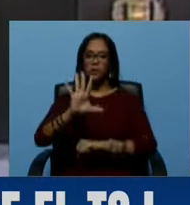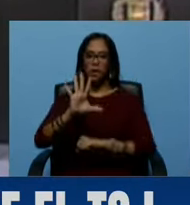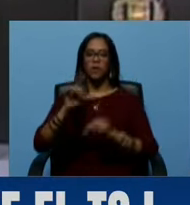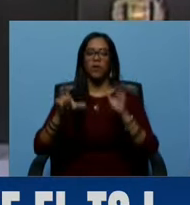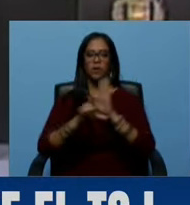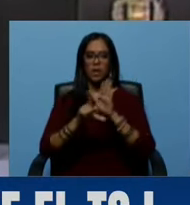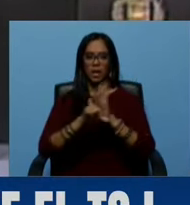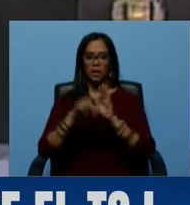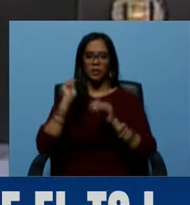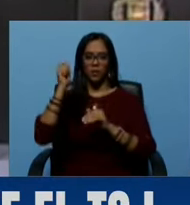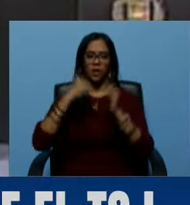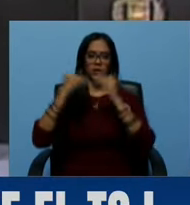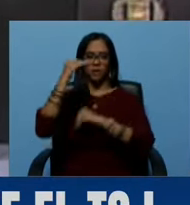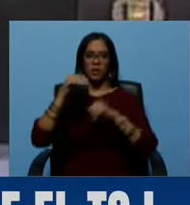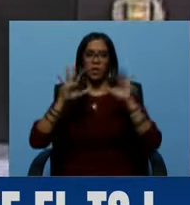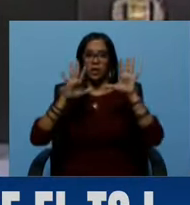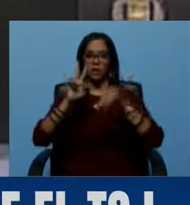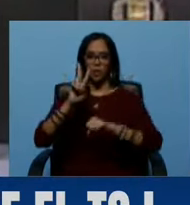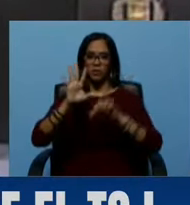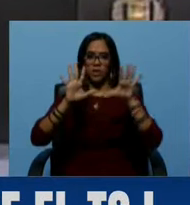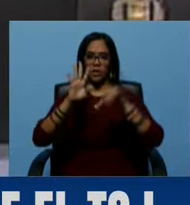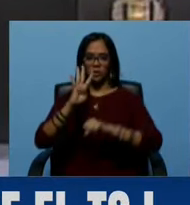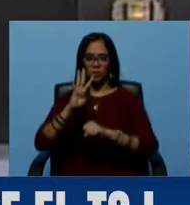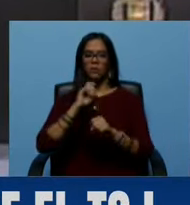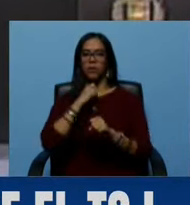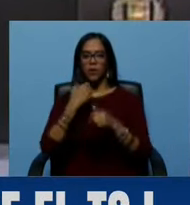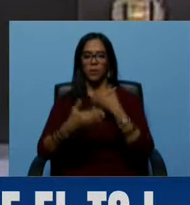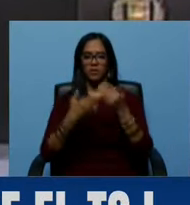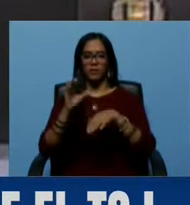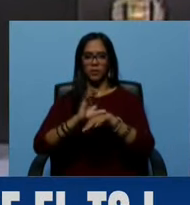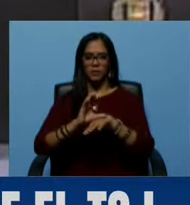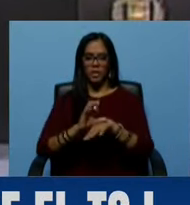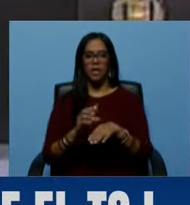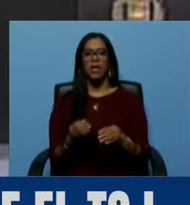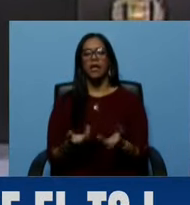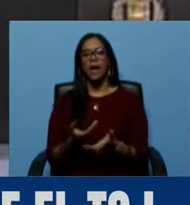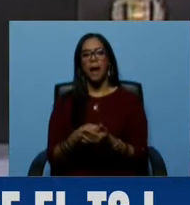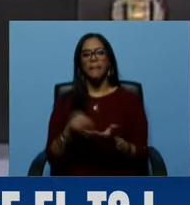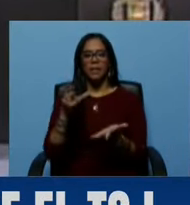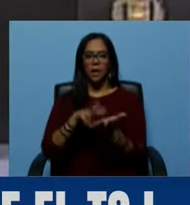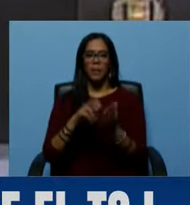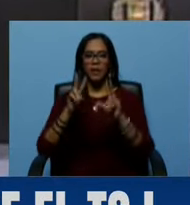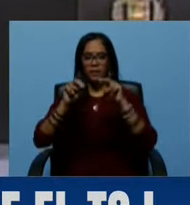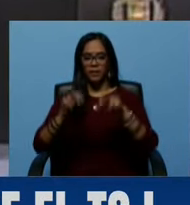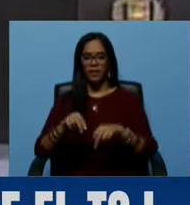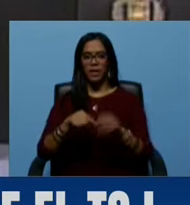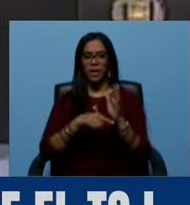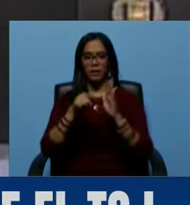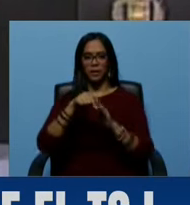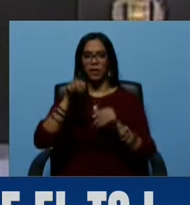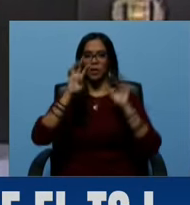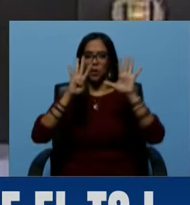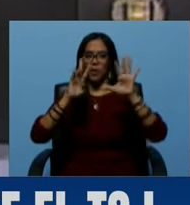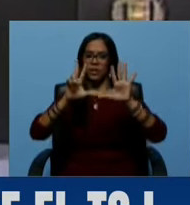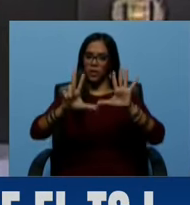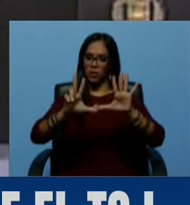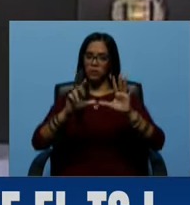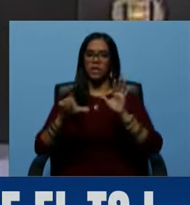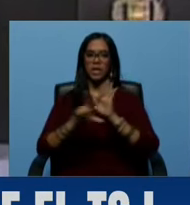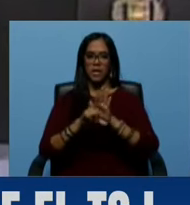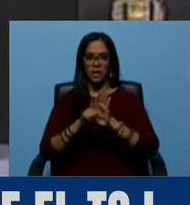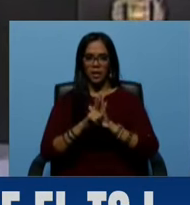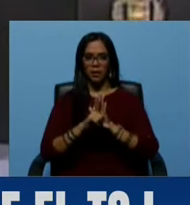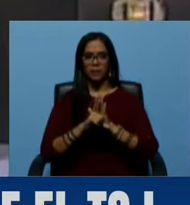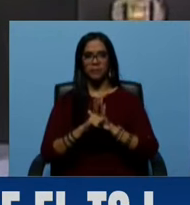Supremo de Justicia, 12 y 14 del Código de Procedimiento Civil, aplicable por remisión del artículo 98 de la referida Ley